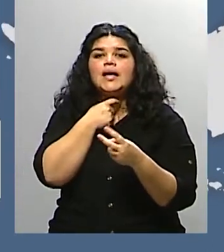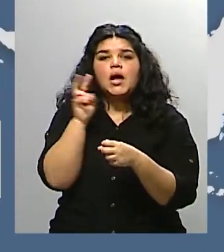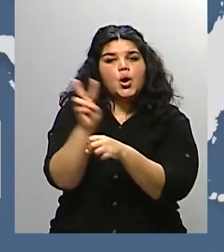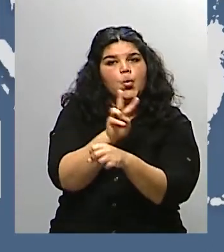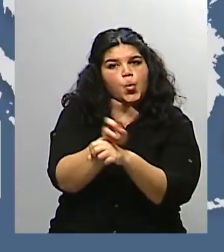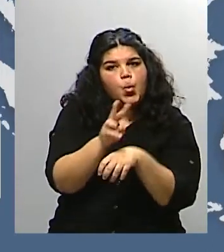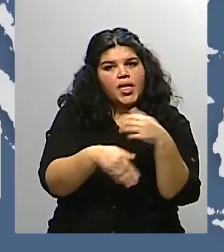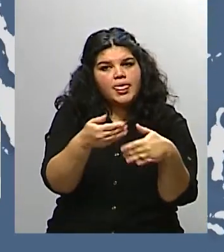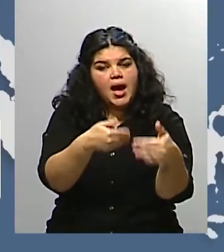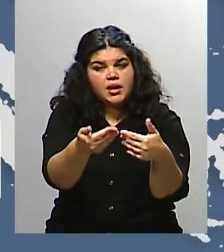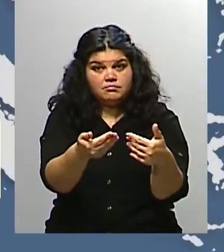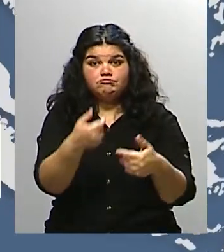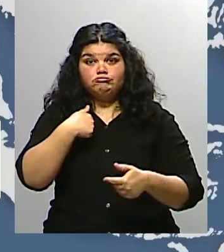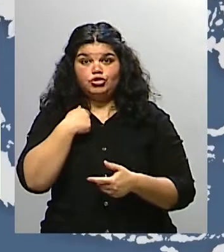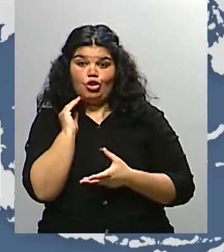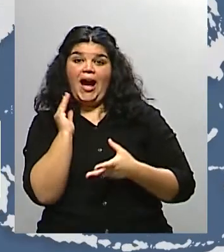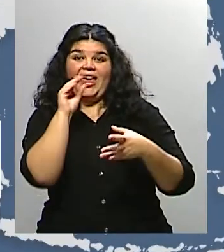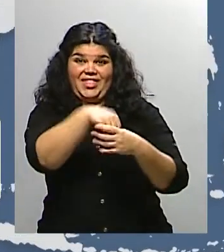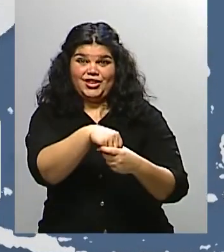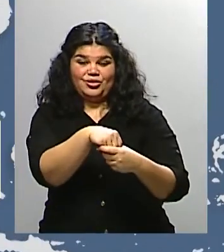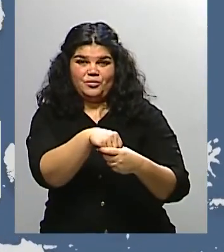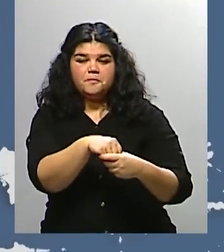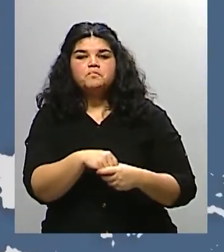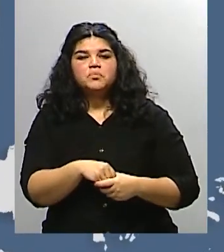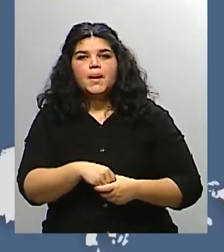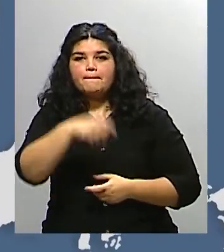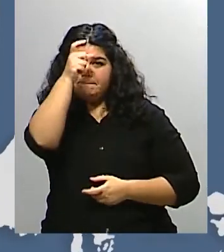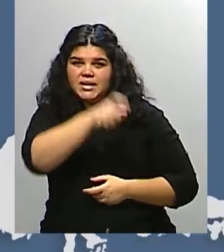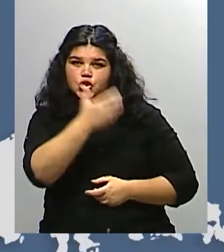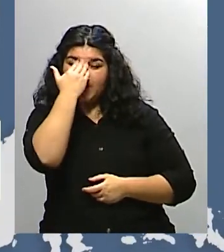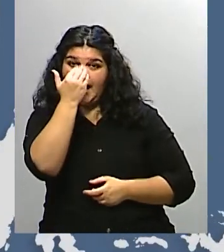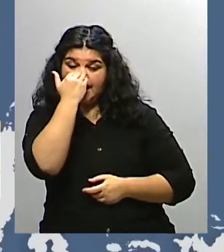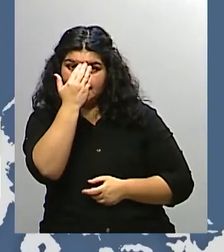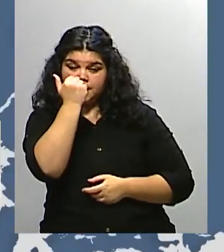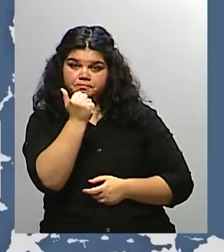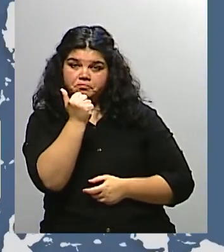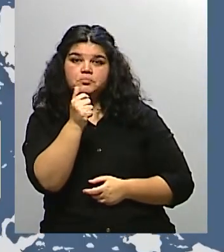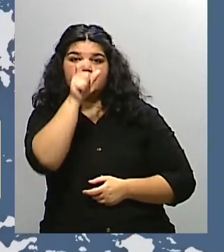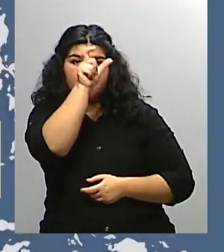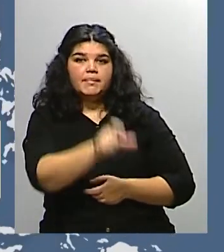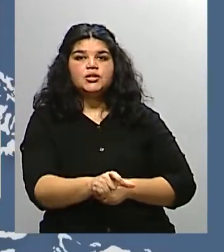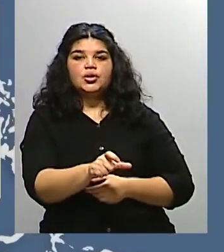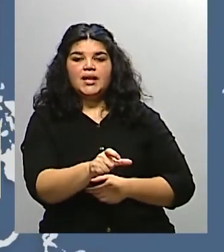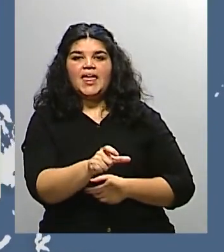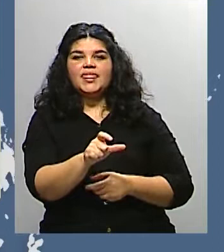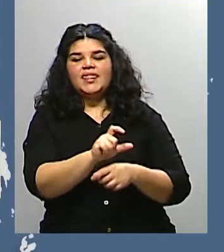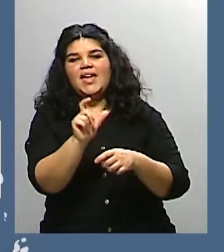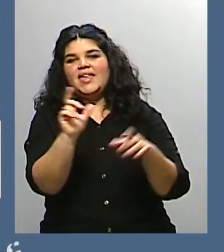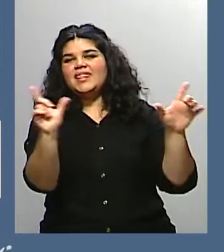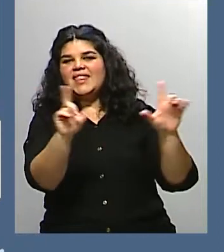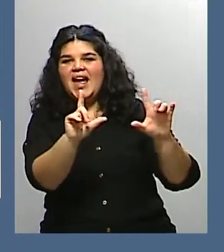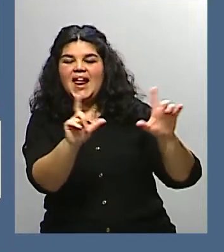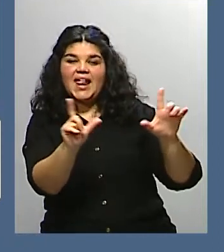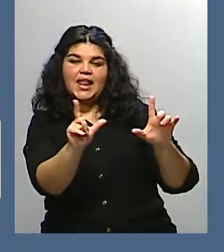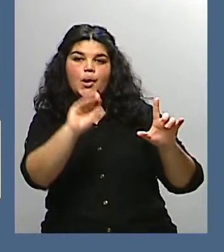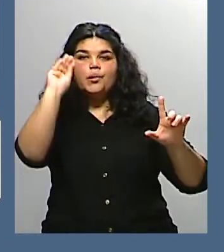diferentes aproximaciones. Uno de los personajes es una estrella de televisión en Brasil con